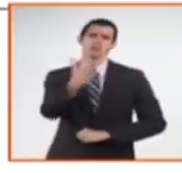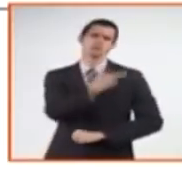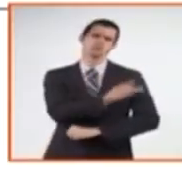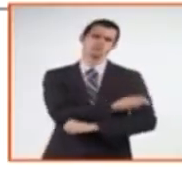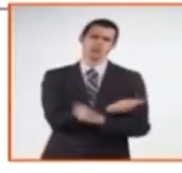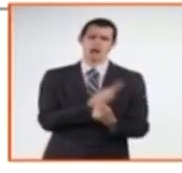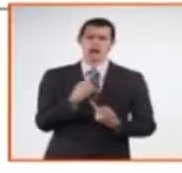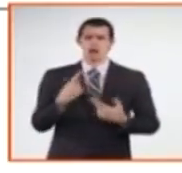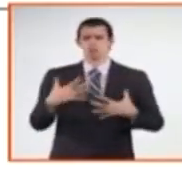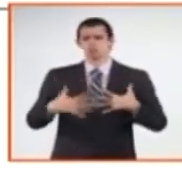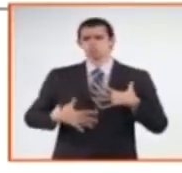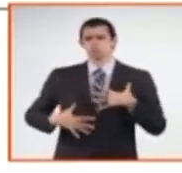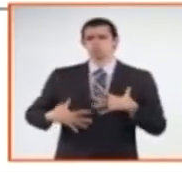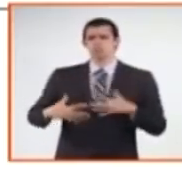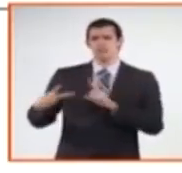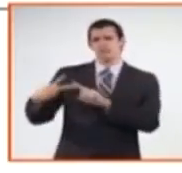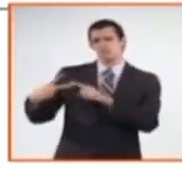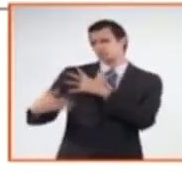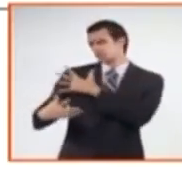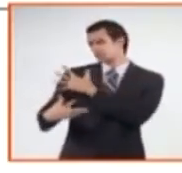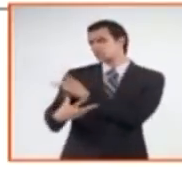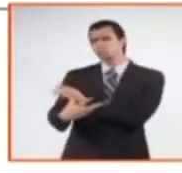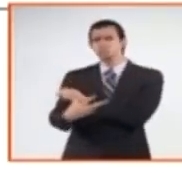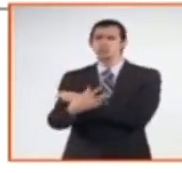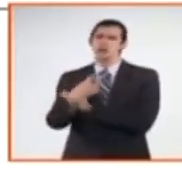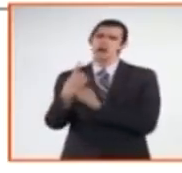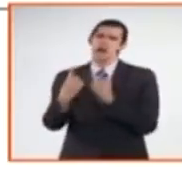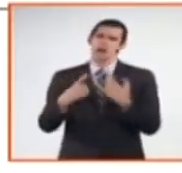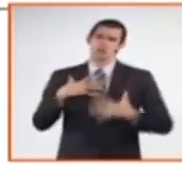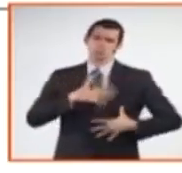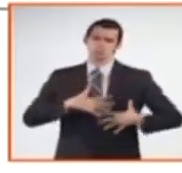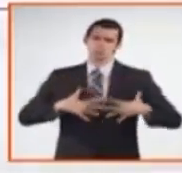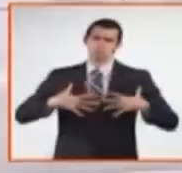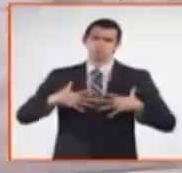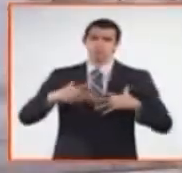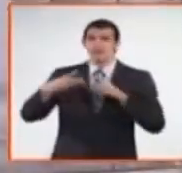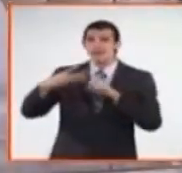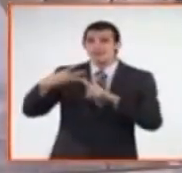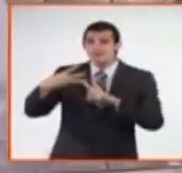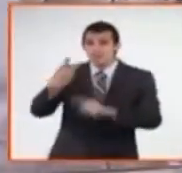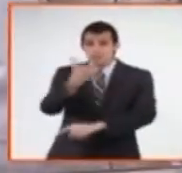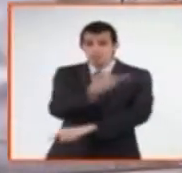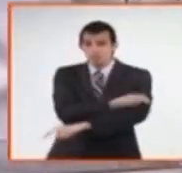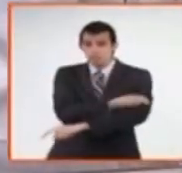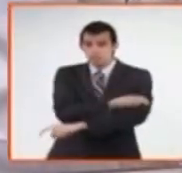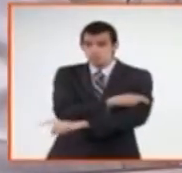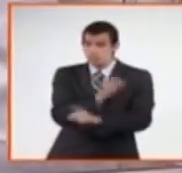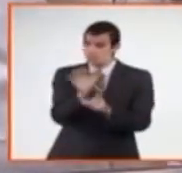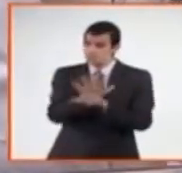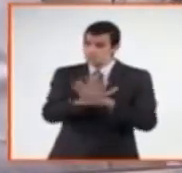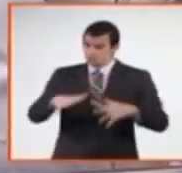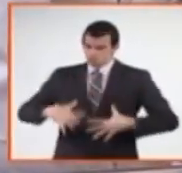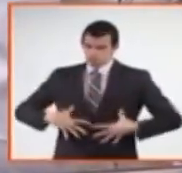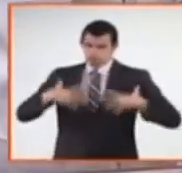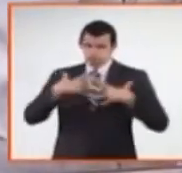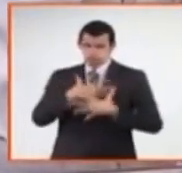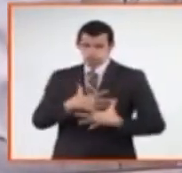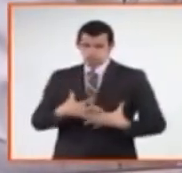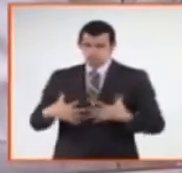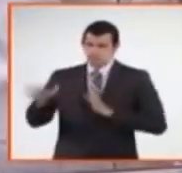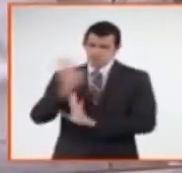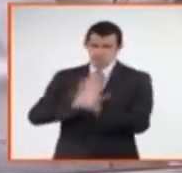las evidencias para los los niños entonces será la primera la primera buena noticia o sea tenemos evidencia de